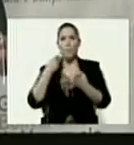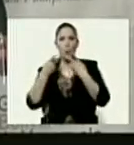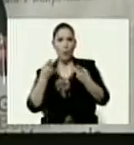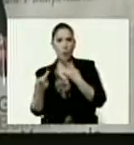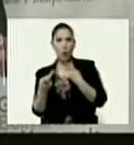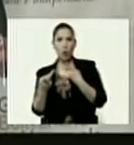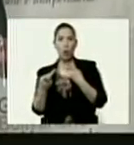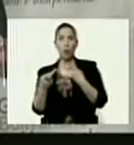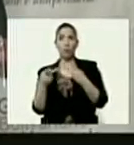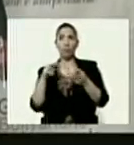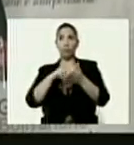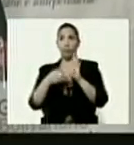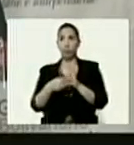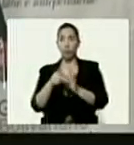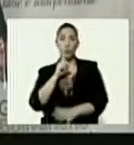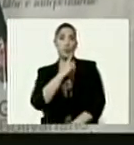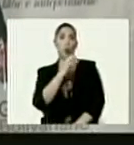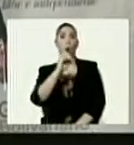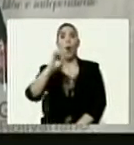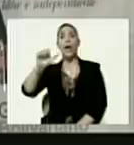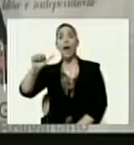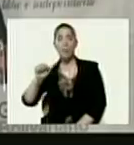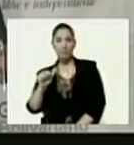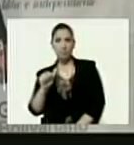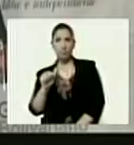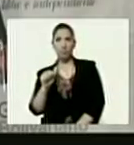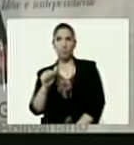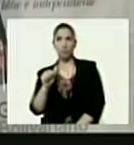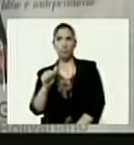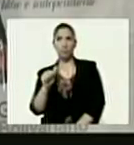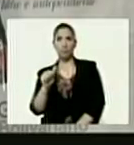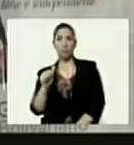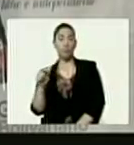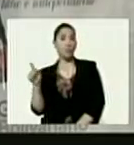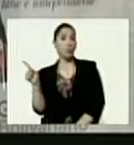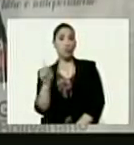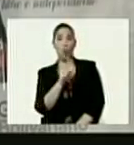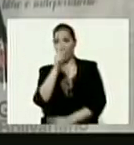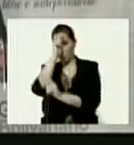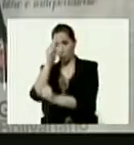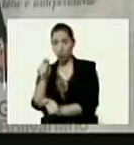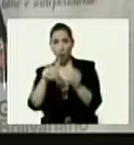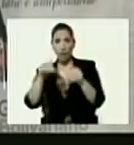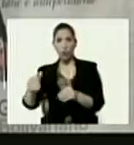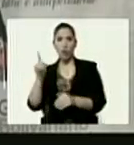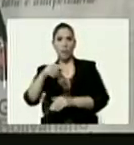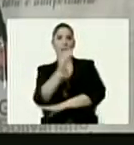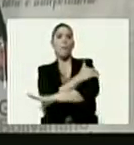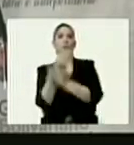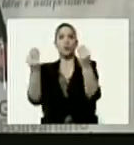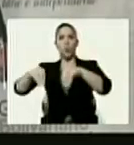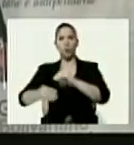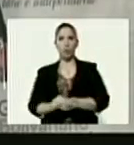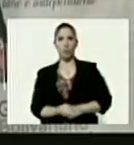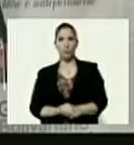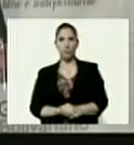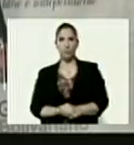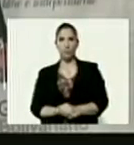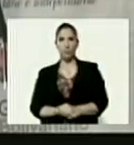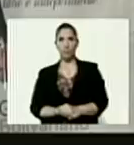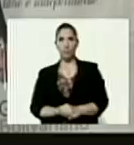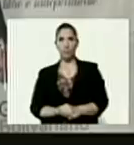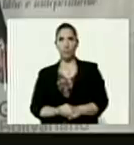multilateral como es eso, llamado Organización de Estados Americanos, no asista a las elecciones. Incluso la oposición está de acuerdo. ¿Con la oposición con la que ustedes